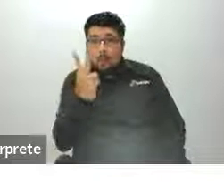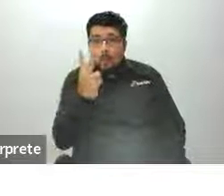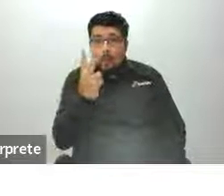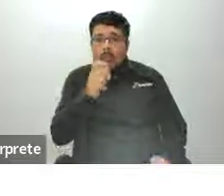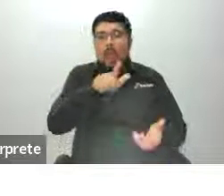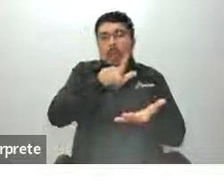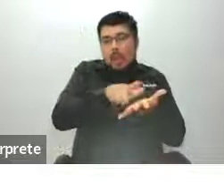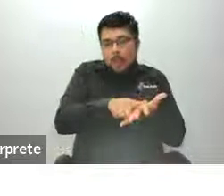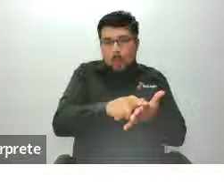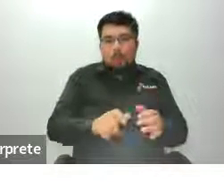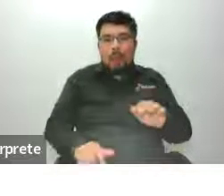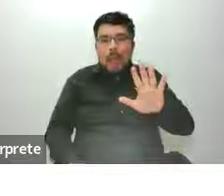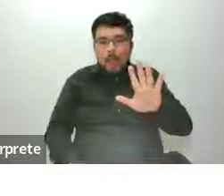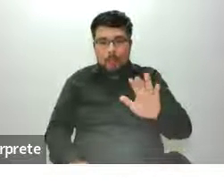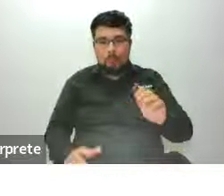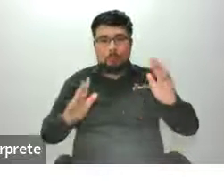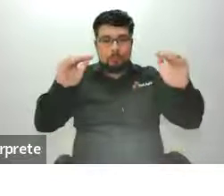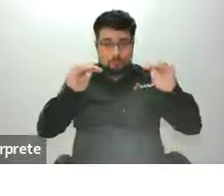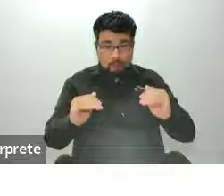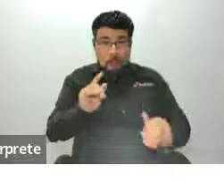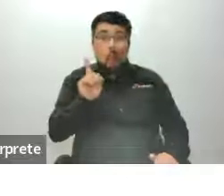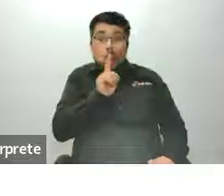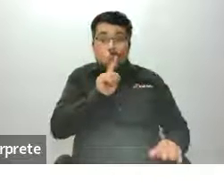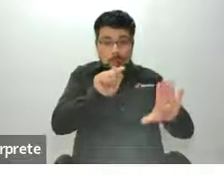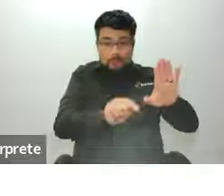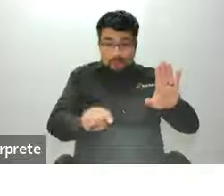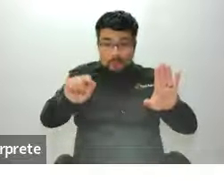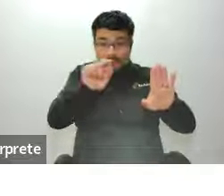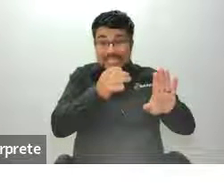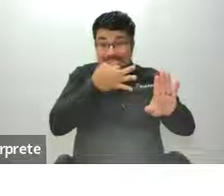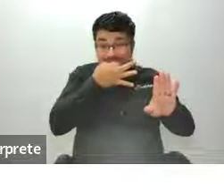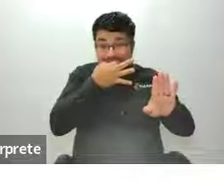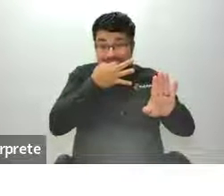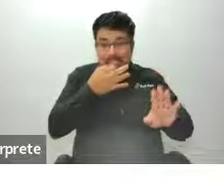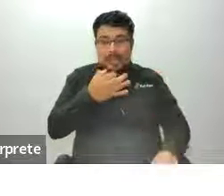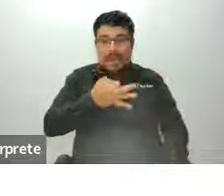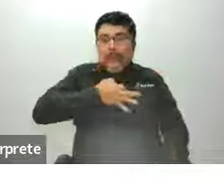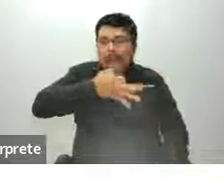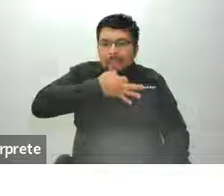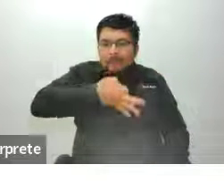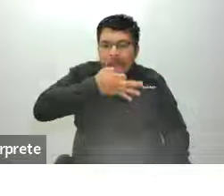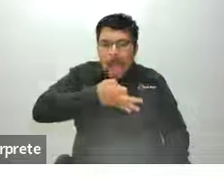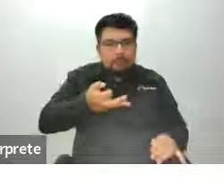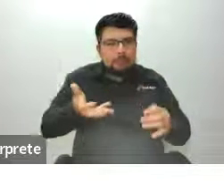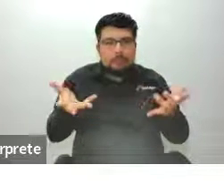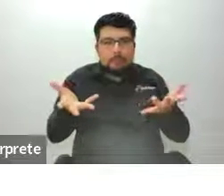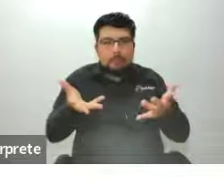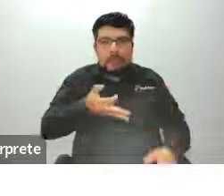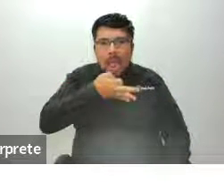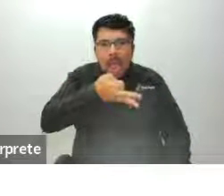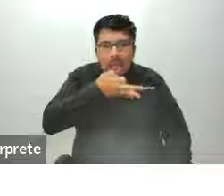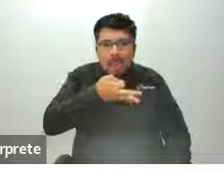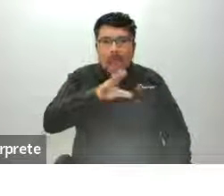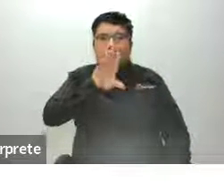Ahora, el habla también es muy distinto, porque habla tiene que ver con